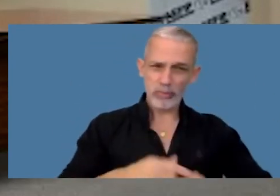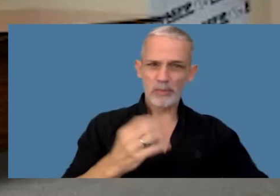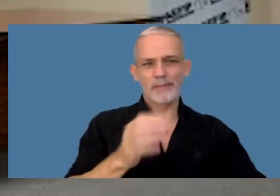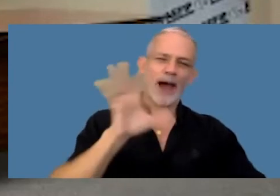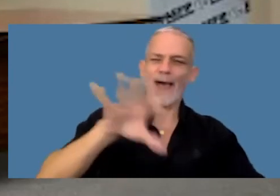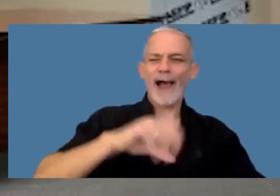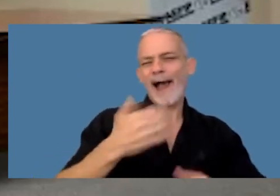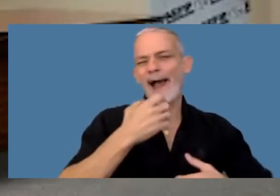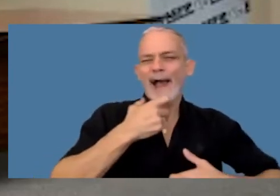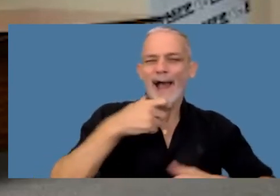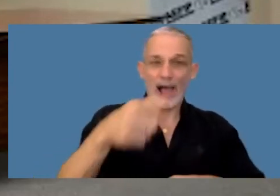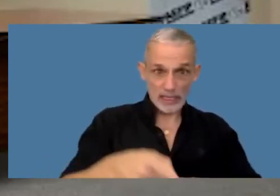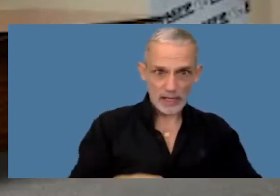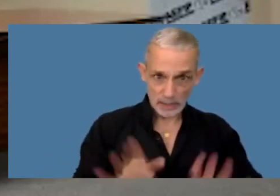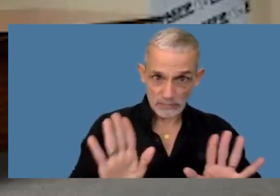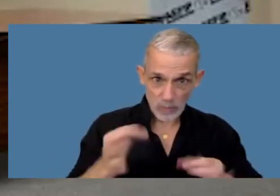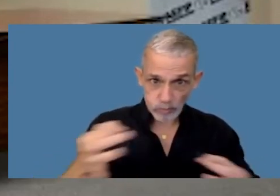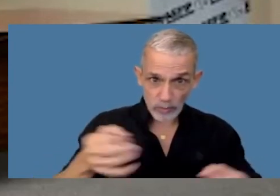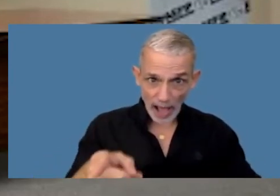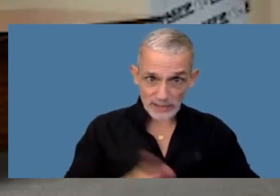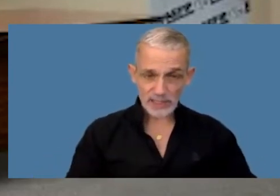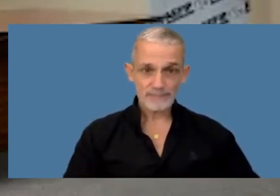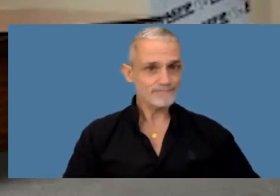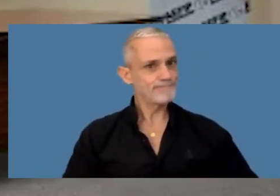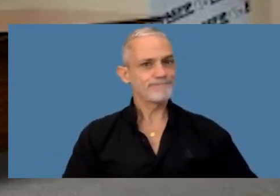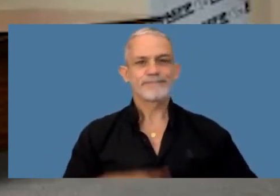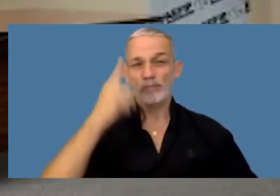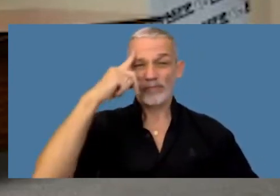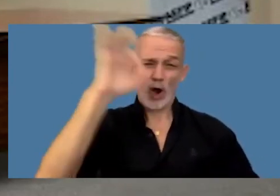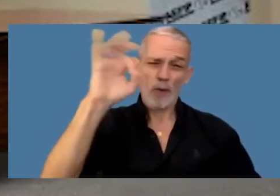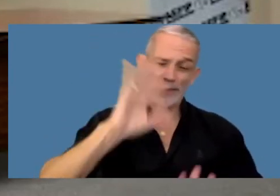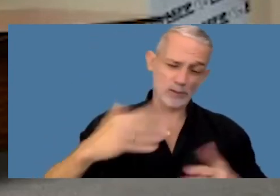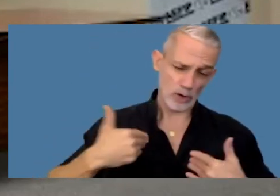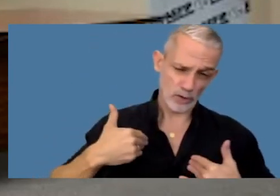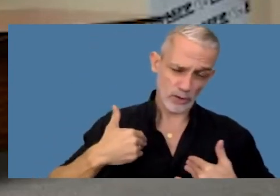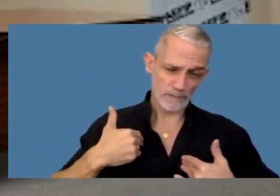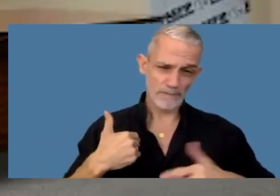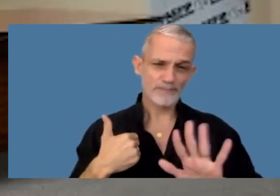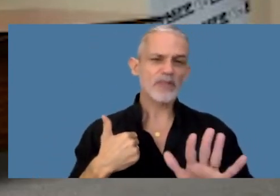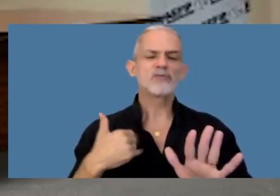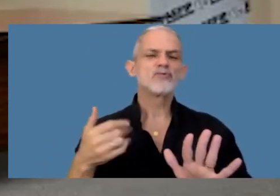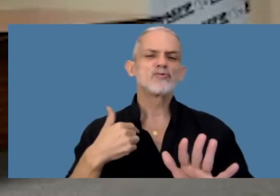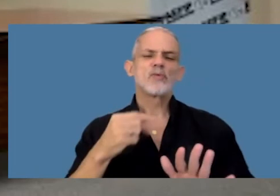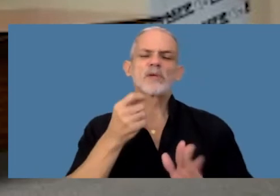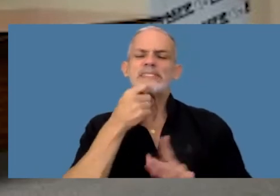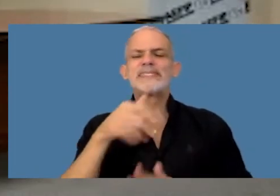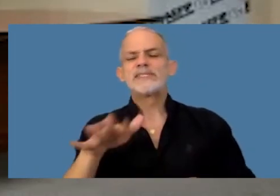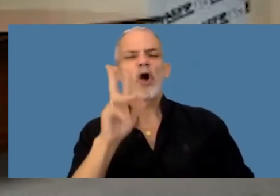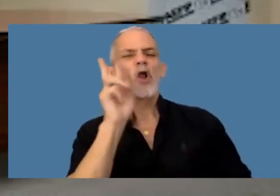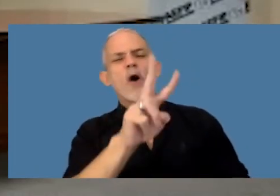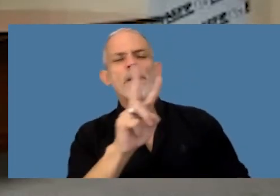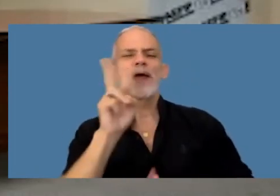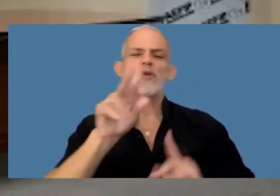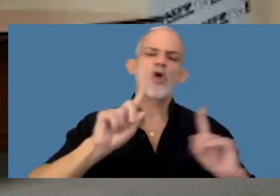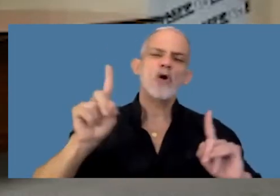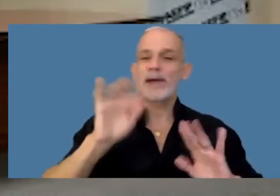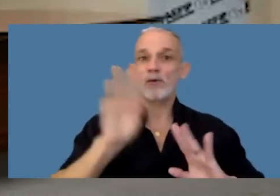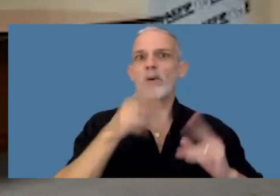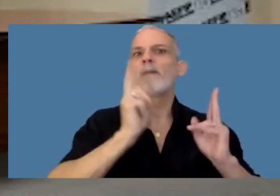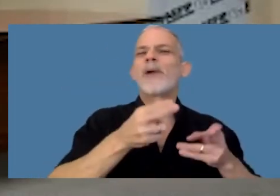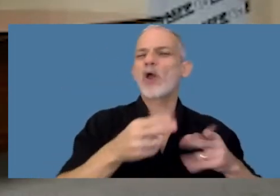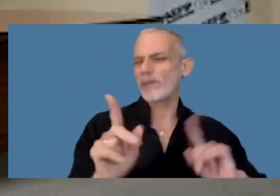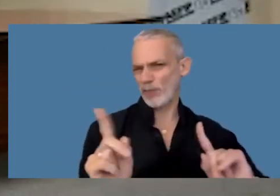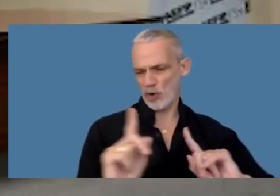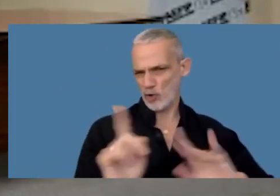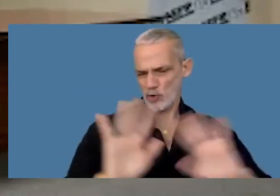Pero esto, que obviamente, en mi opinión, tiene que ver con que si uno lo ve o no lo ve, y no una censura estatal, ¿no? Yo no